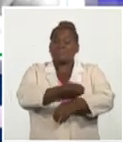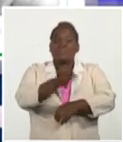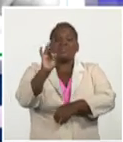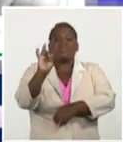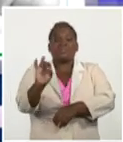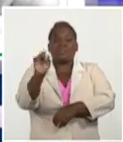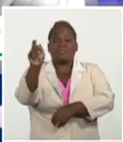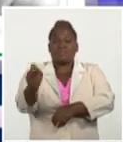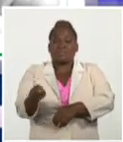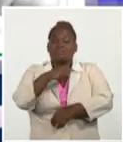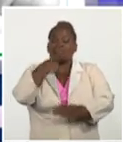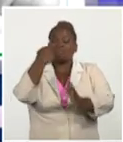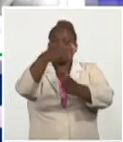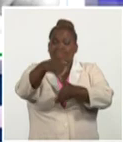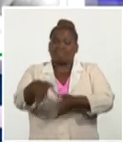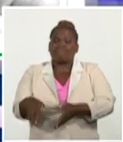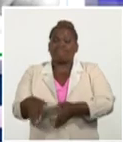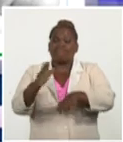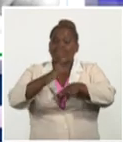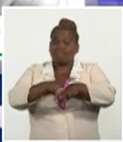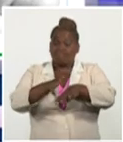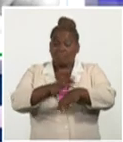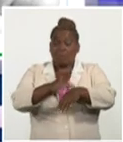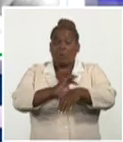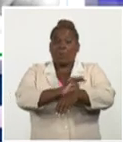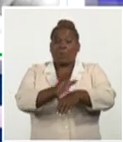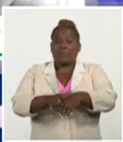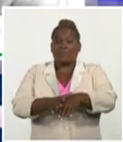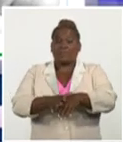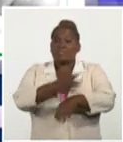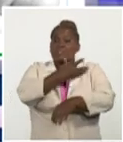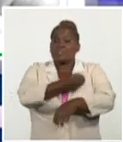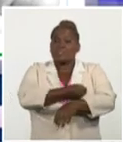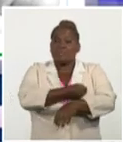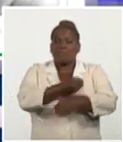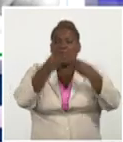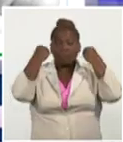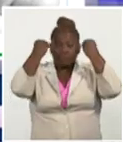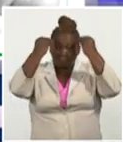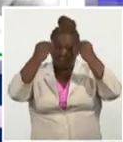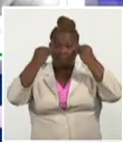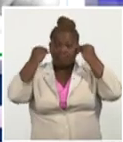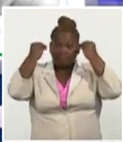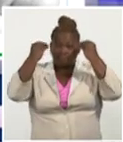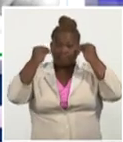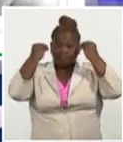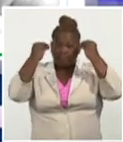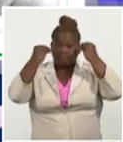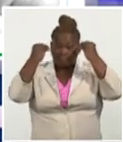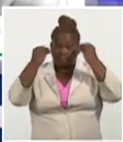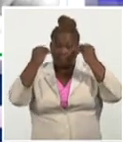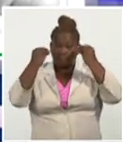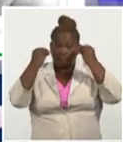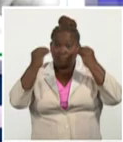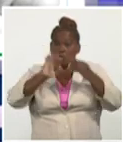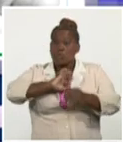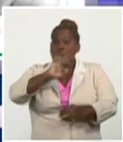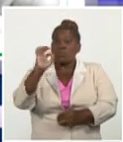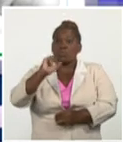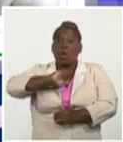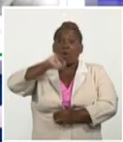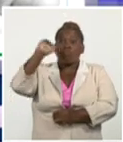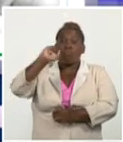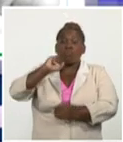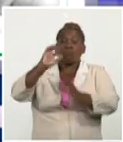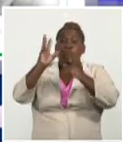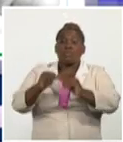como consecuencia de la enfermedad. Cifras angustiantes, preocupantes. Un nuevo récord en esta jornada, es